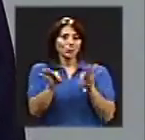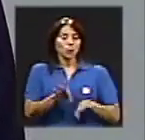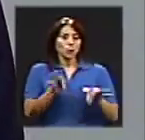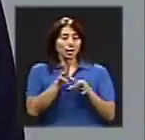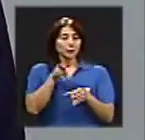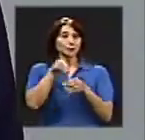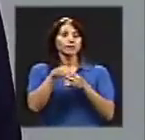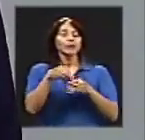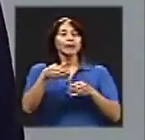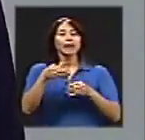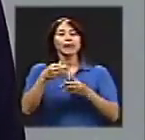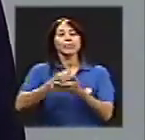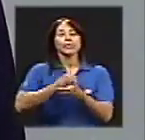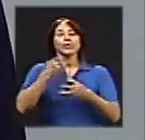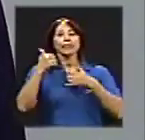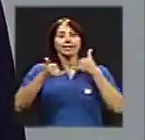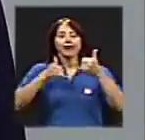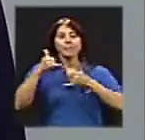los teléfonos.